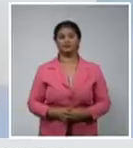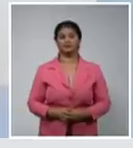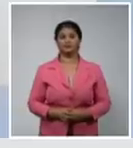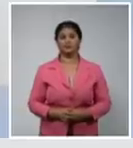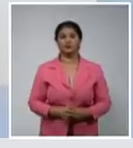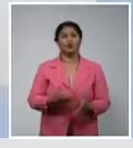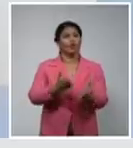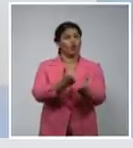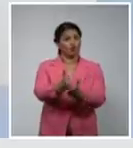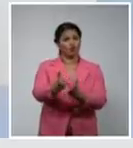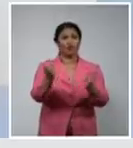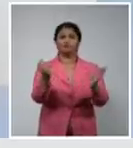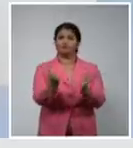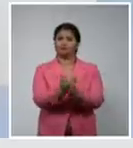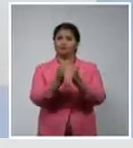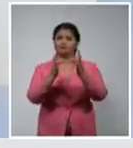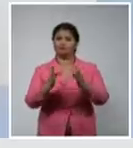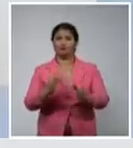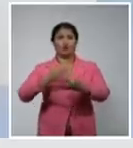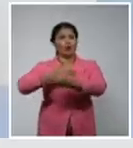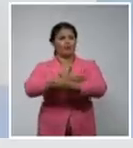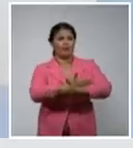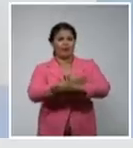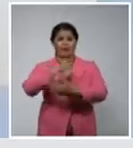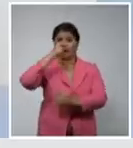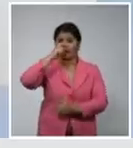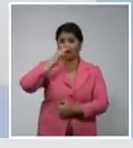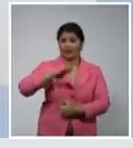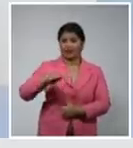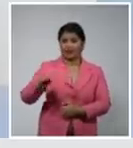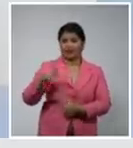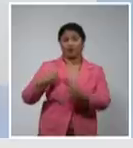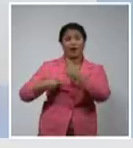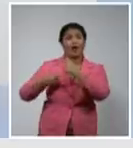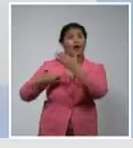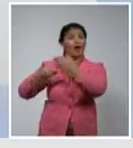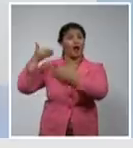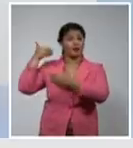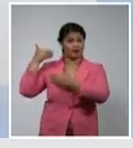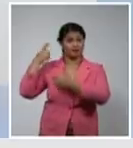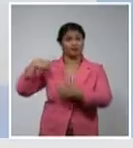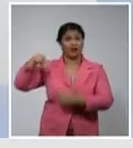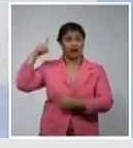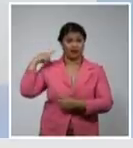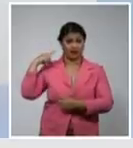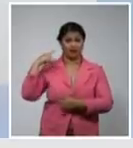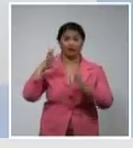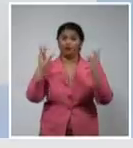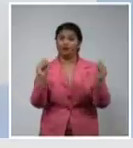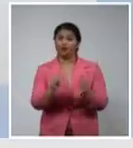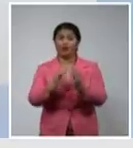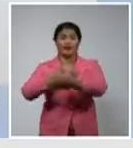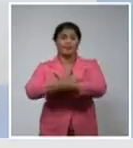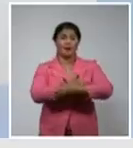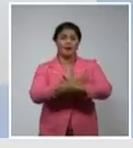pediátricas y ayer se confirmaron 7 lactantes con la COVID-19.